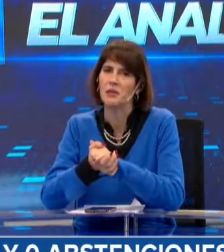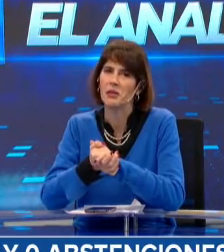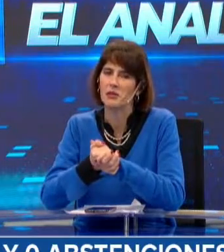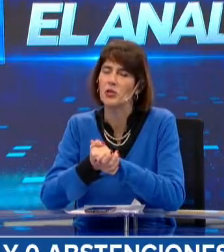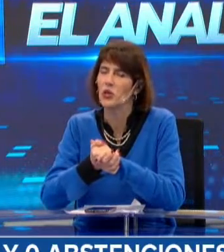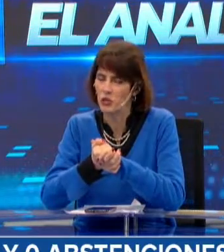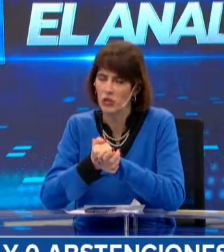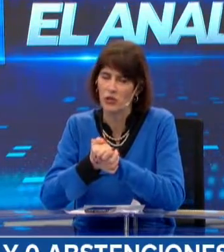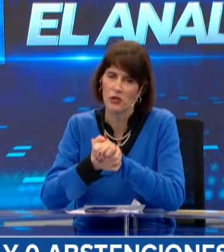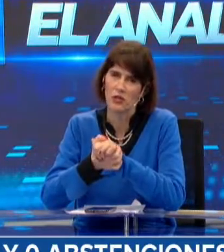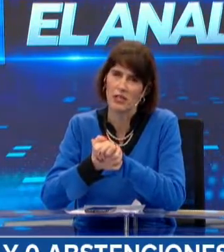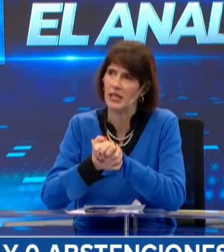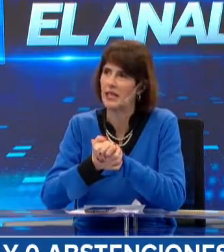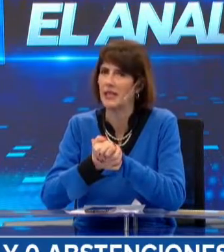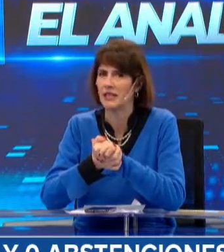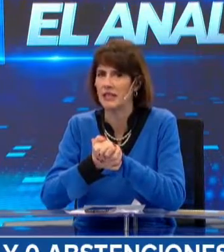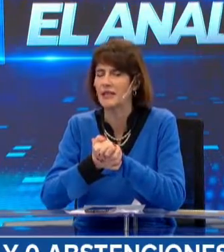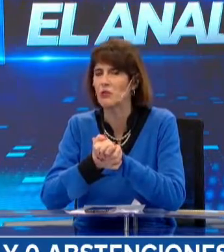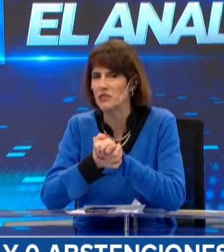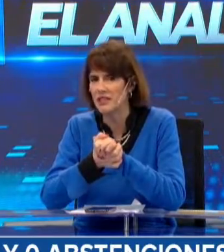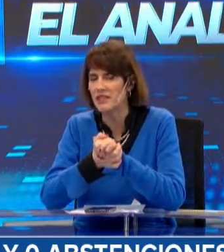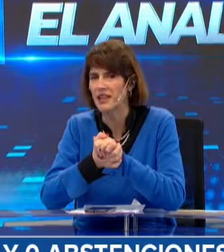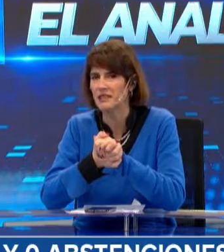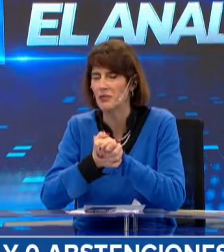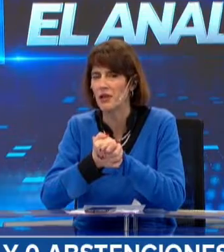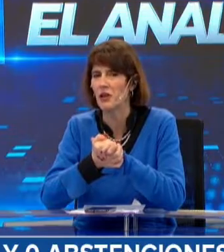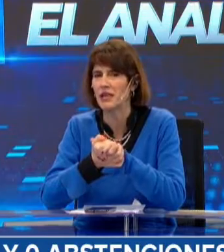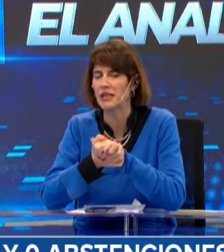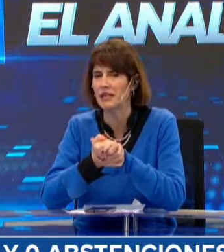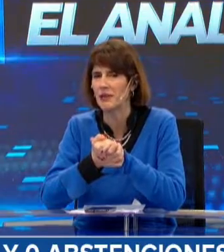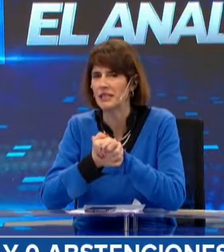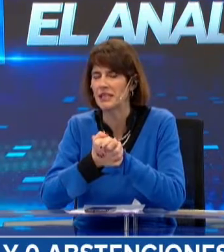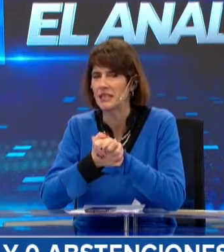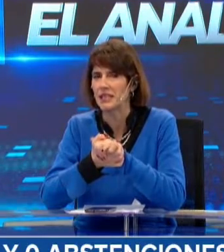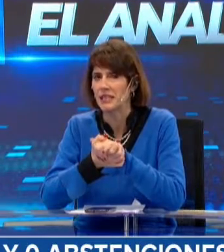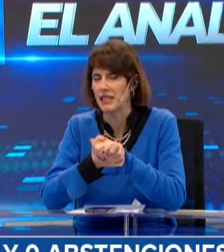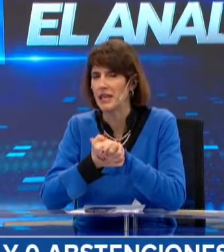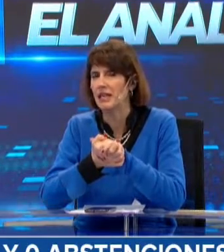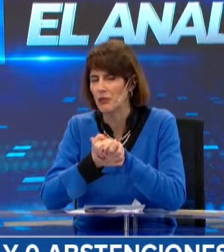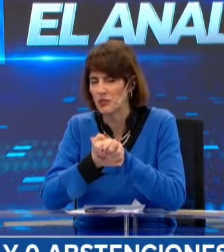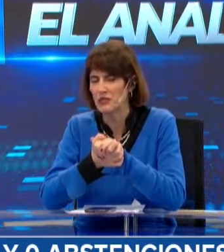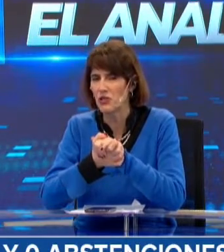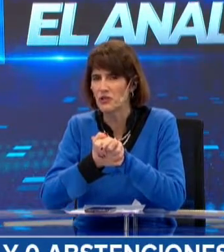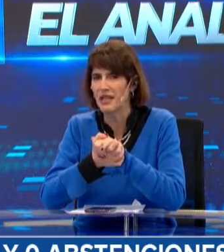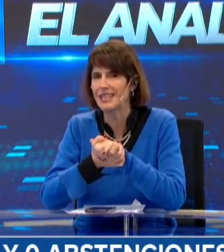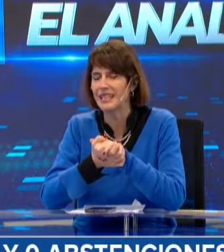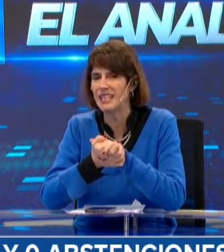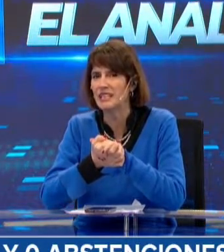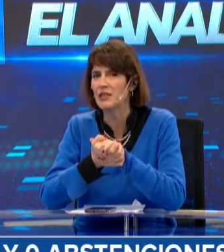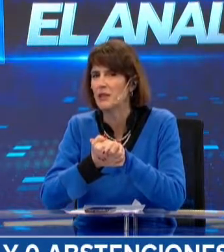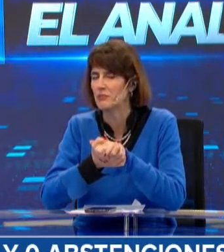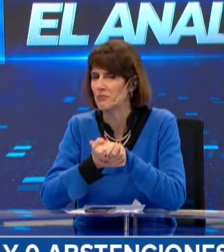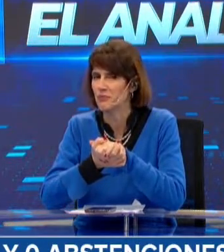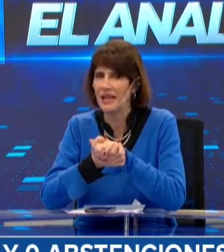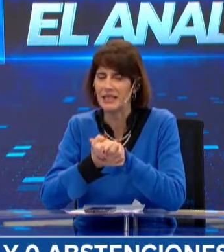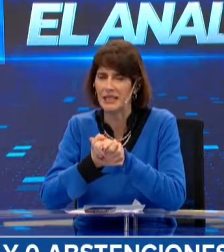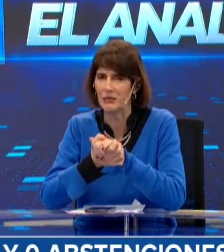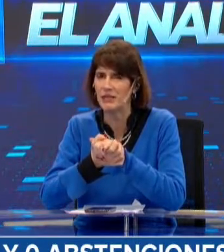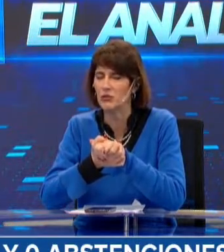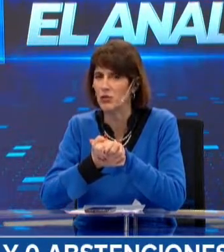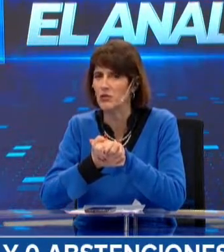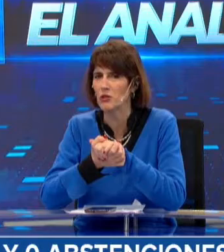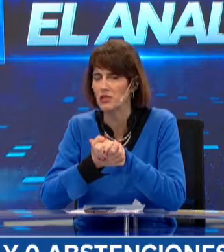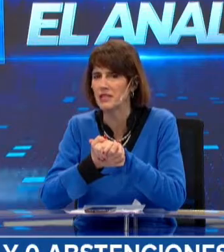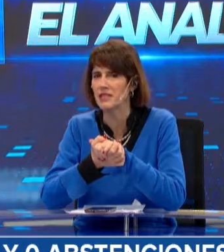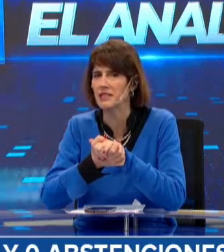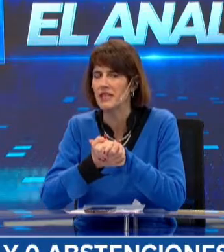de Mirabella. Pero no, El resto. Las ausencias que se vieron Claro. en el debate, en la votación de alquileres,